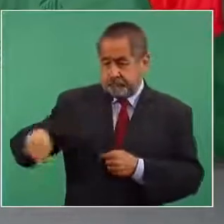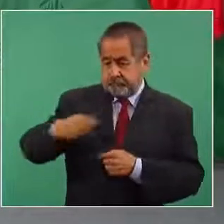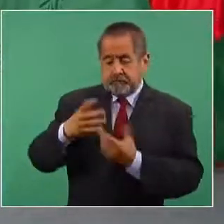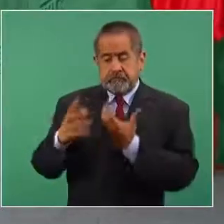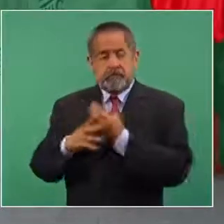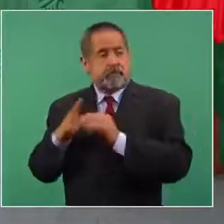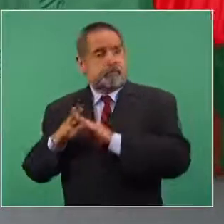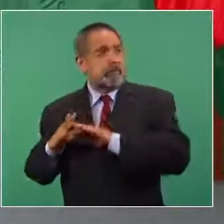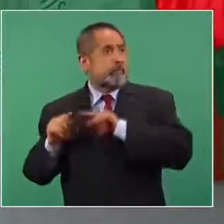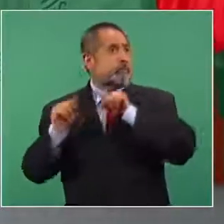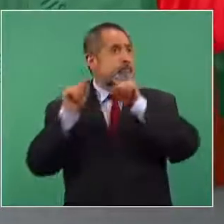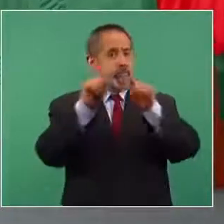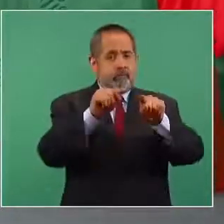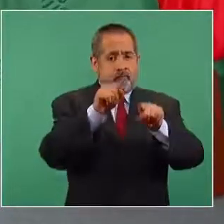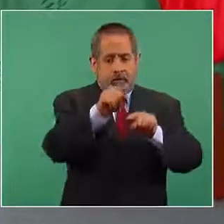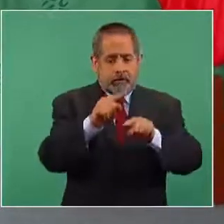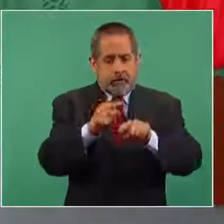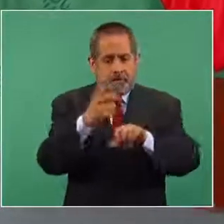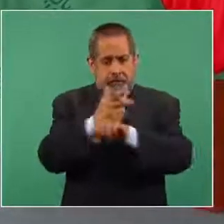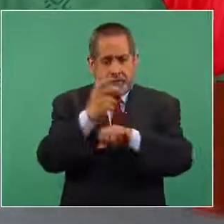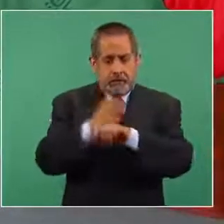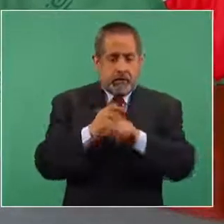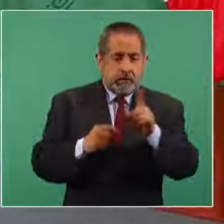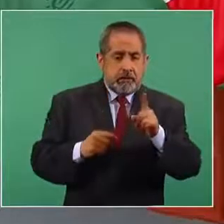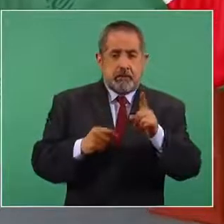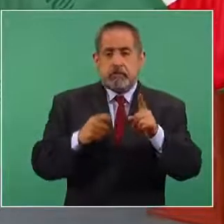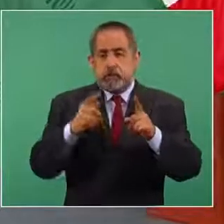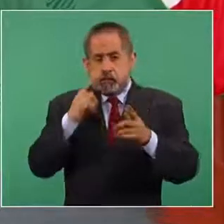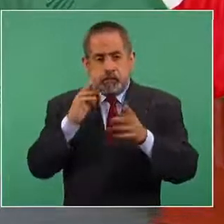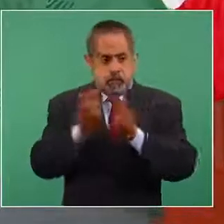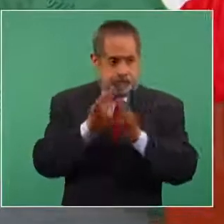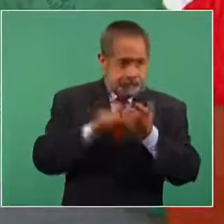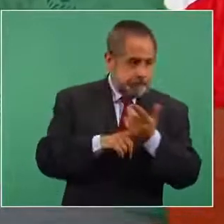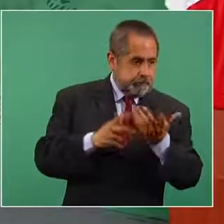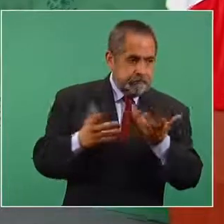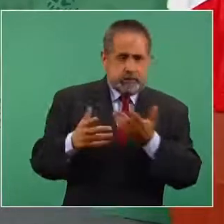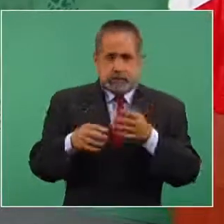que salir del país a buscar